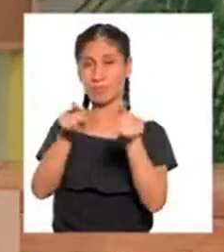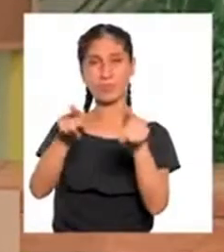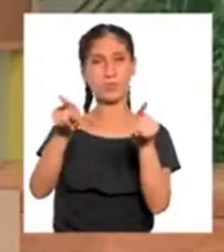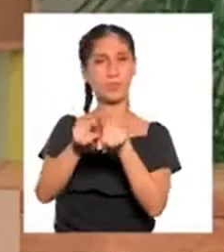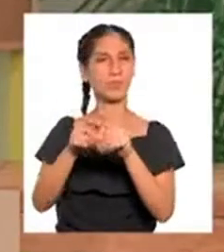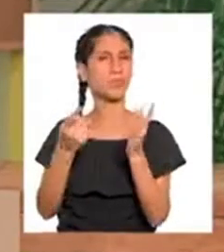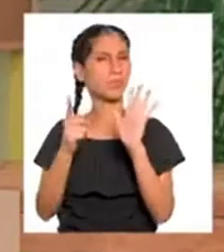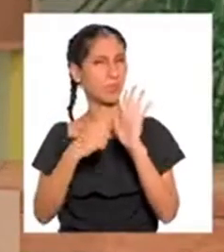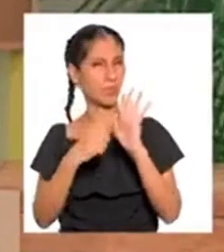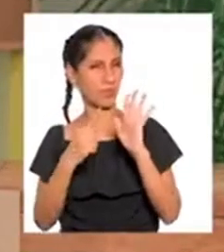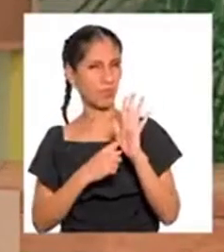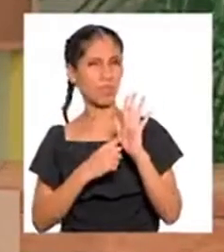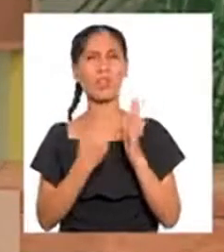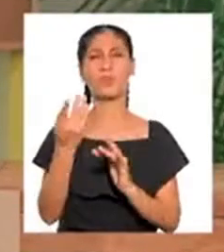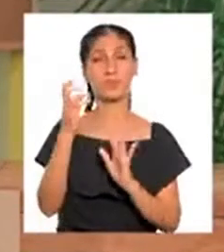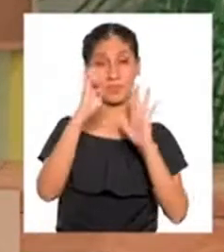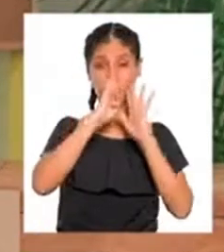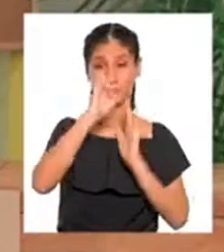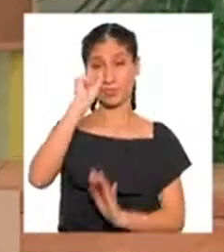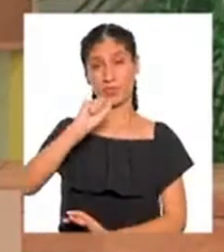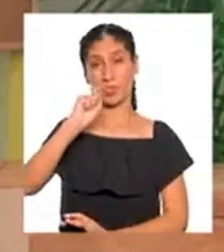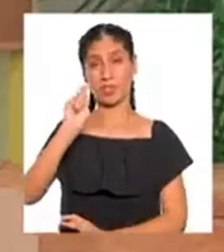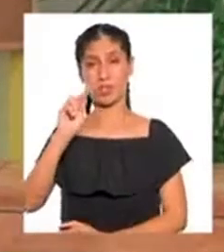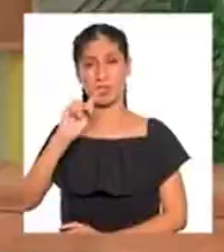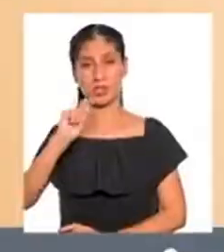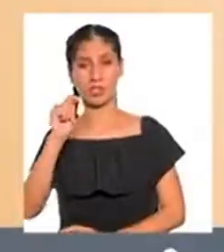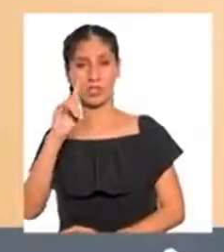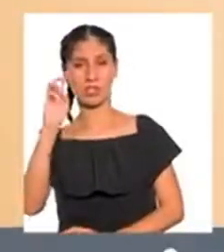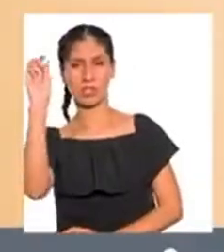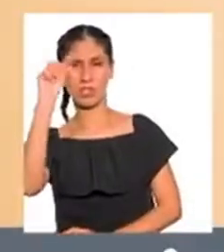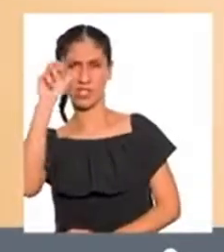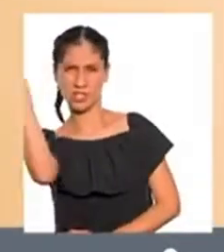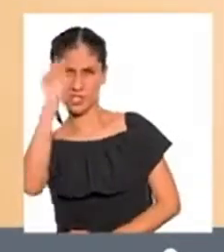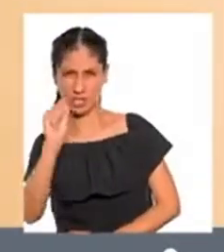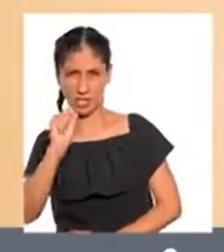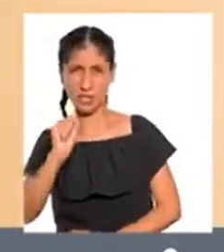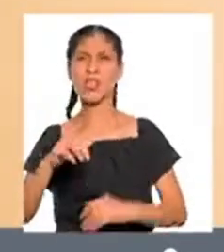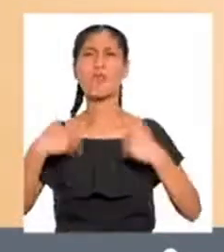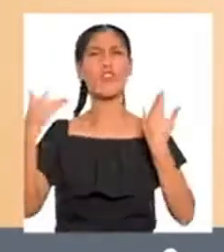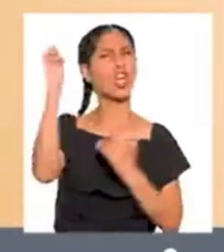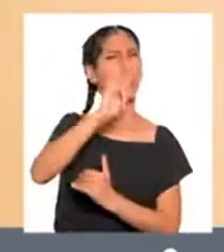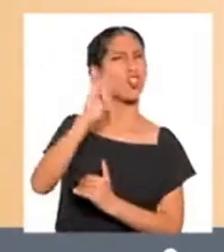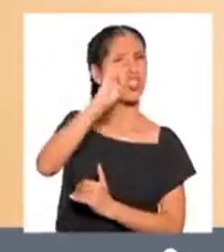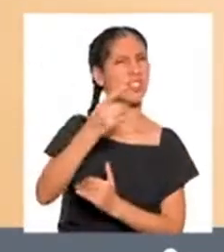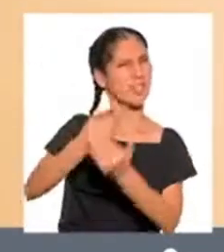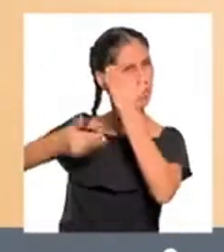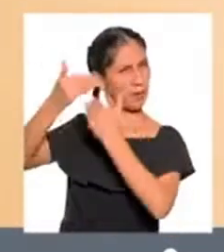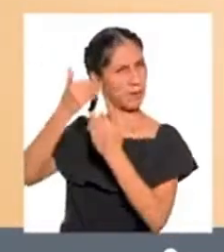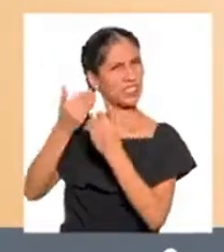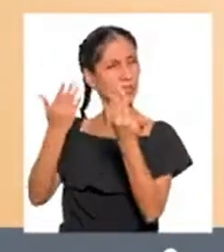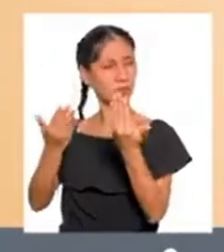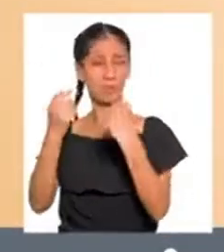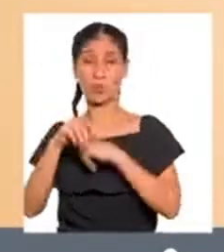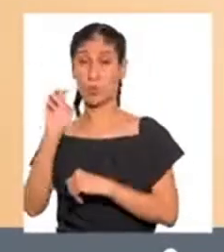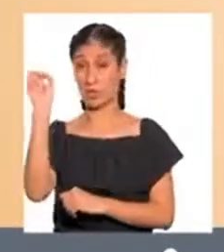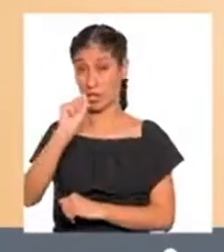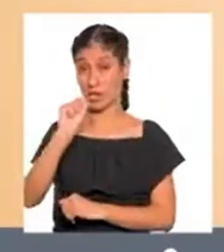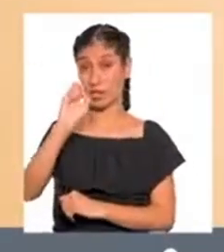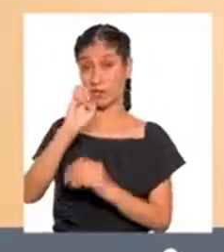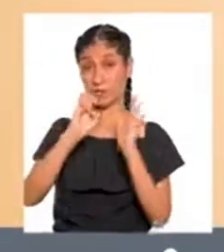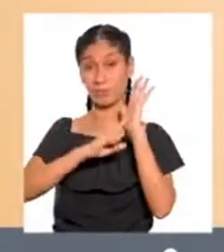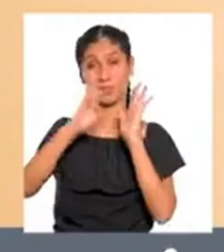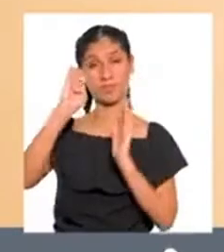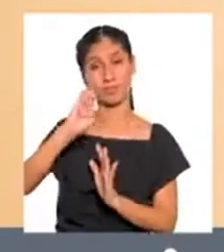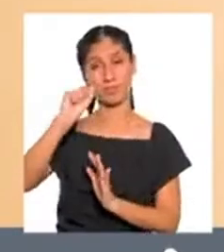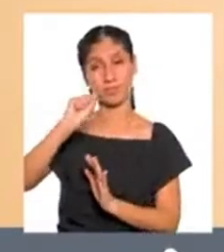debieron utilizar para prevenir las crisis sanitarias del siglo pasado? No existe una estrategia ideal debido a que las pandemias no son